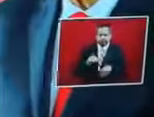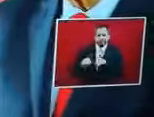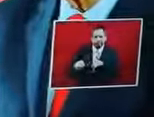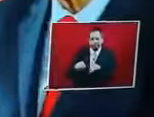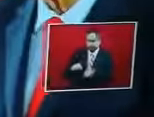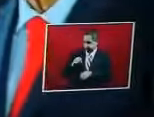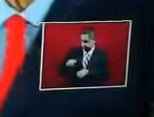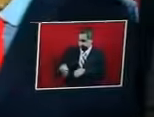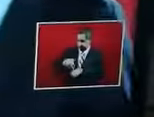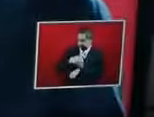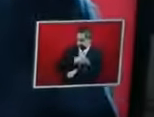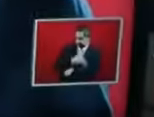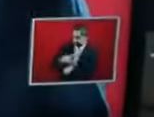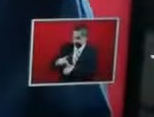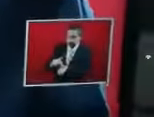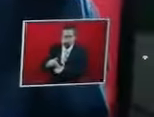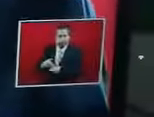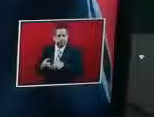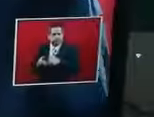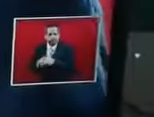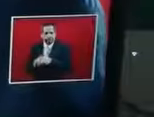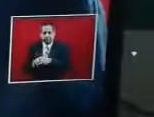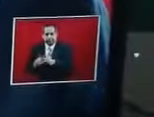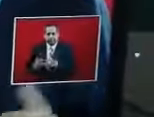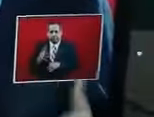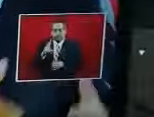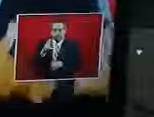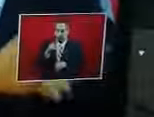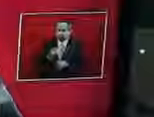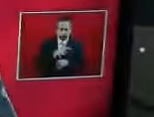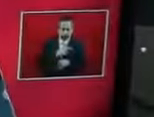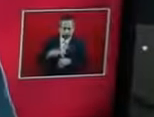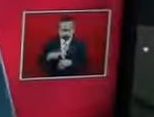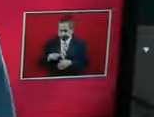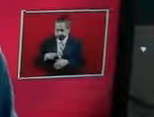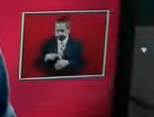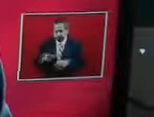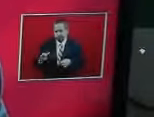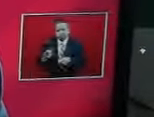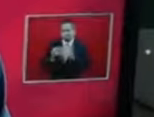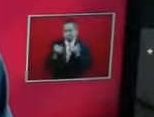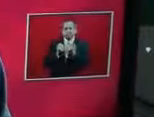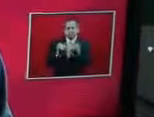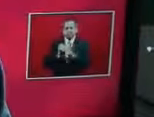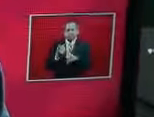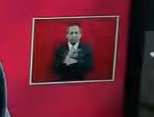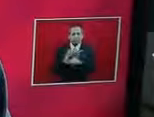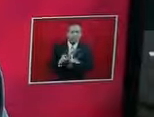trabajo a familiares, que no pase lo que sucedía antes.